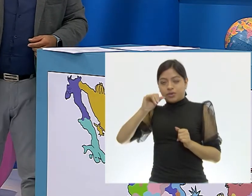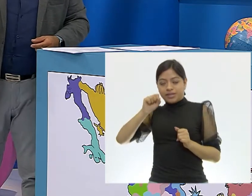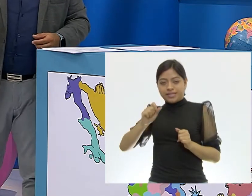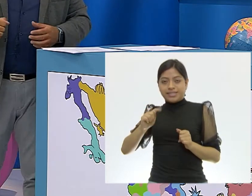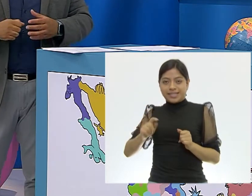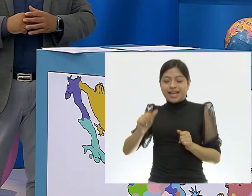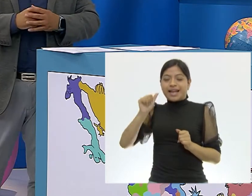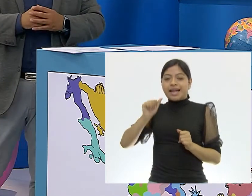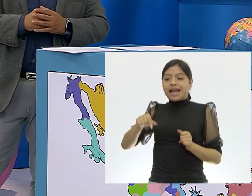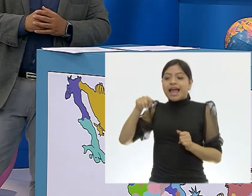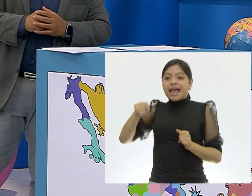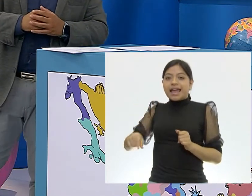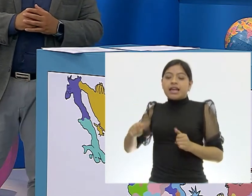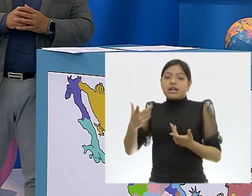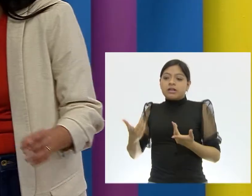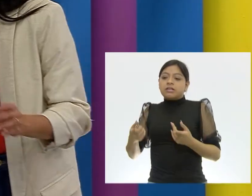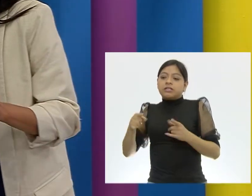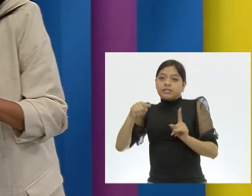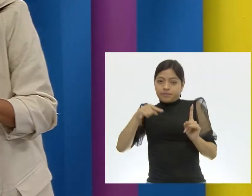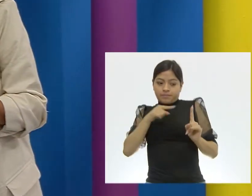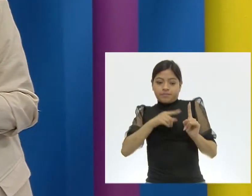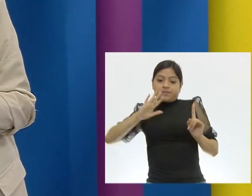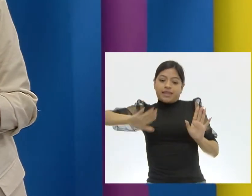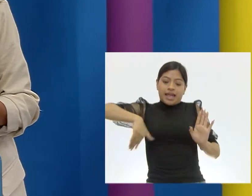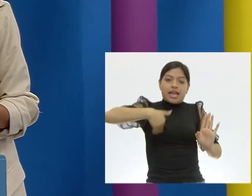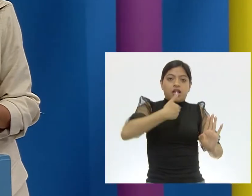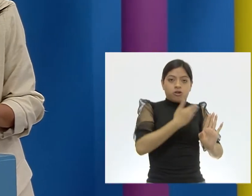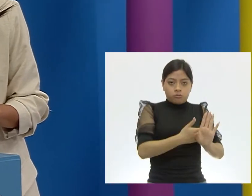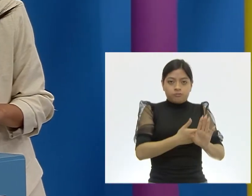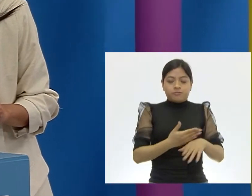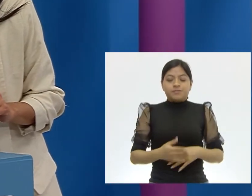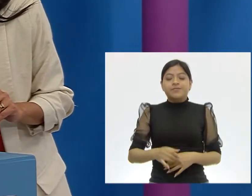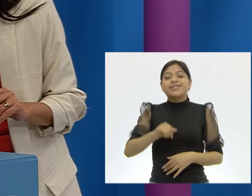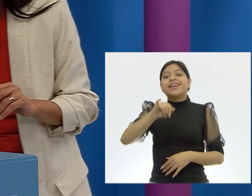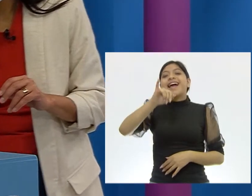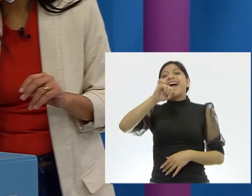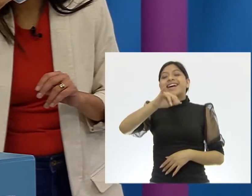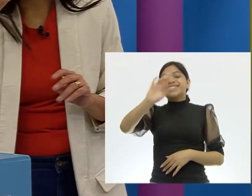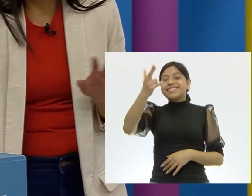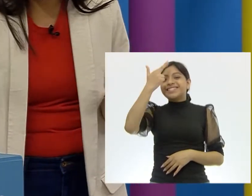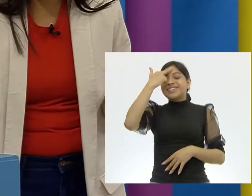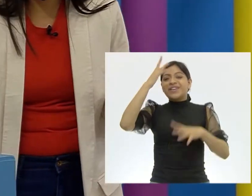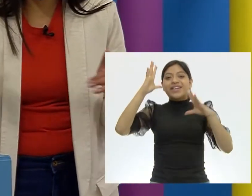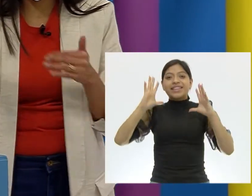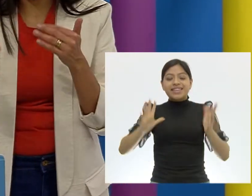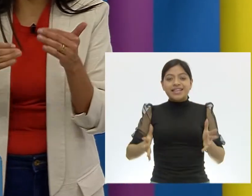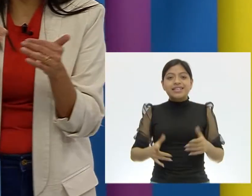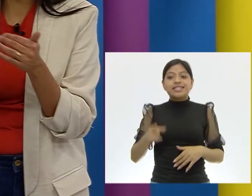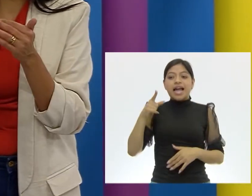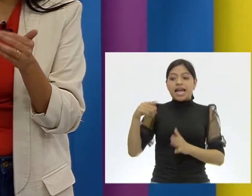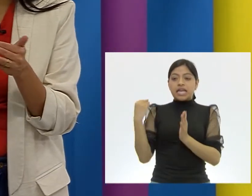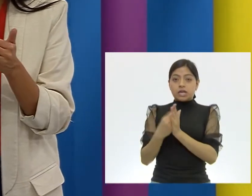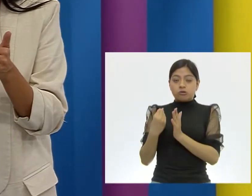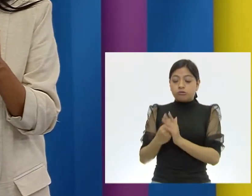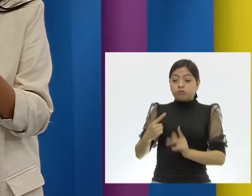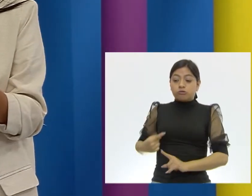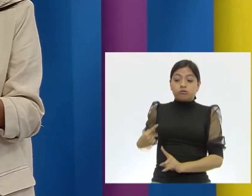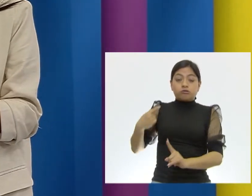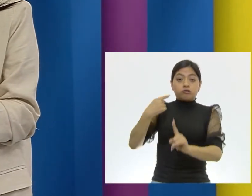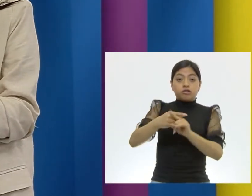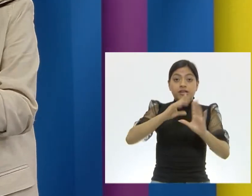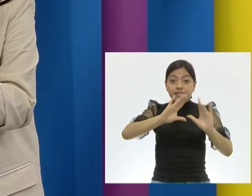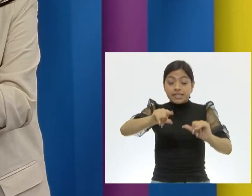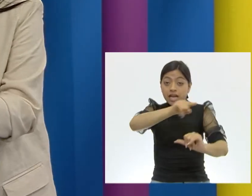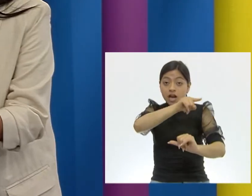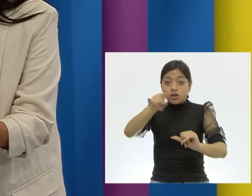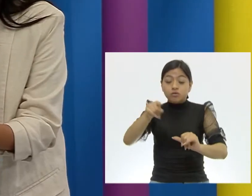pero en nuestra historia. Ah, Julio, ya me acordé. En aquella sesión en la que cada vez que queríamos